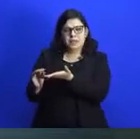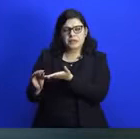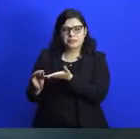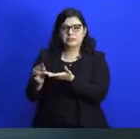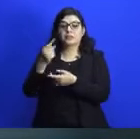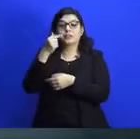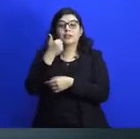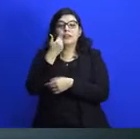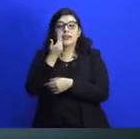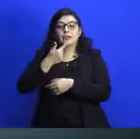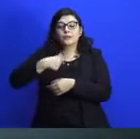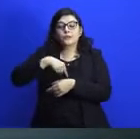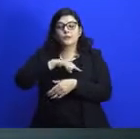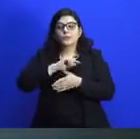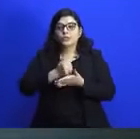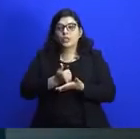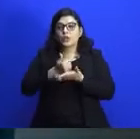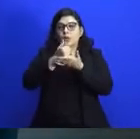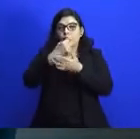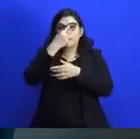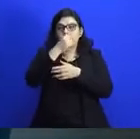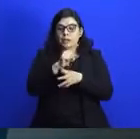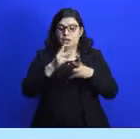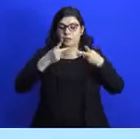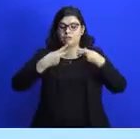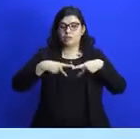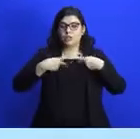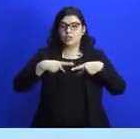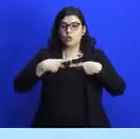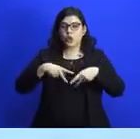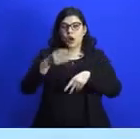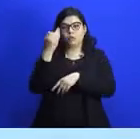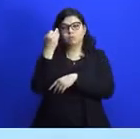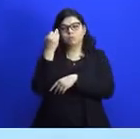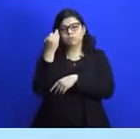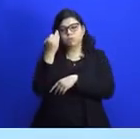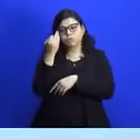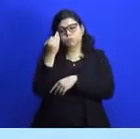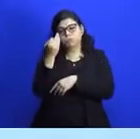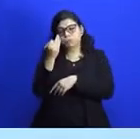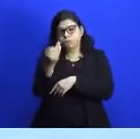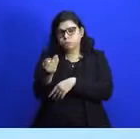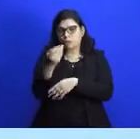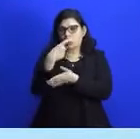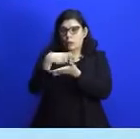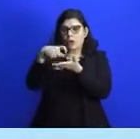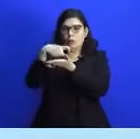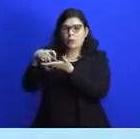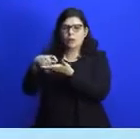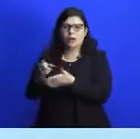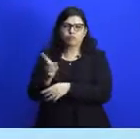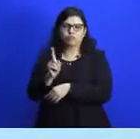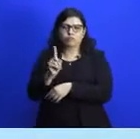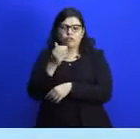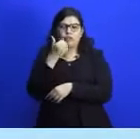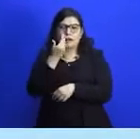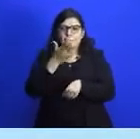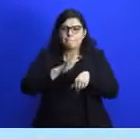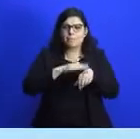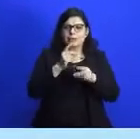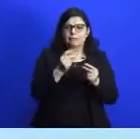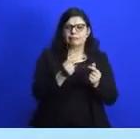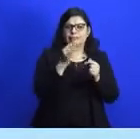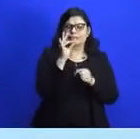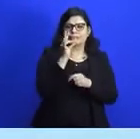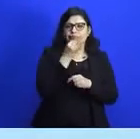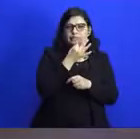ayudar que la gente gaste menos tiempo para comprar las cosas que necesita y quiere. Sacar toda